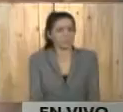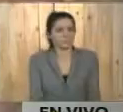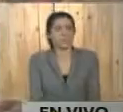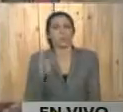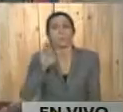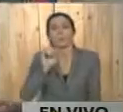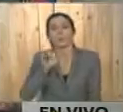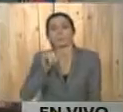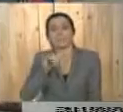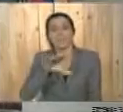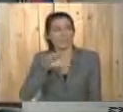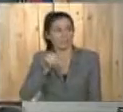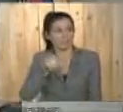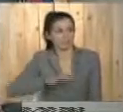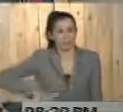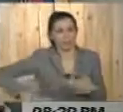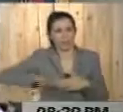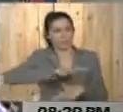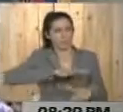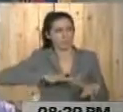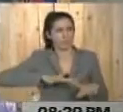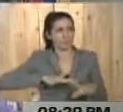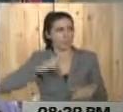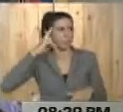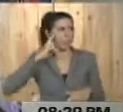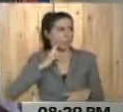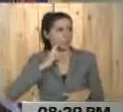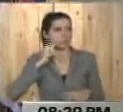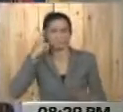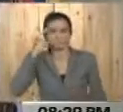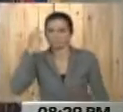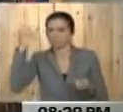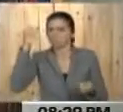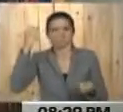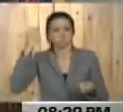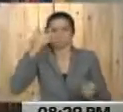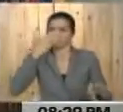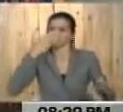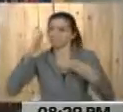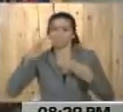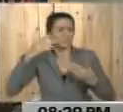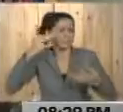Boyacá pensada, miren. Bolívar allá inmortalizándose en el tiempo.